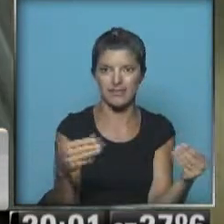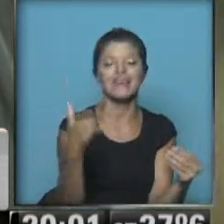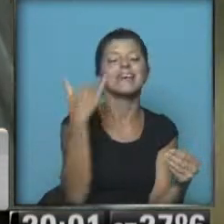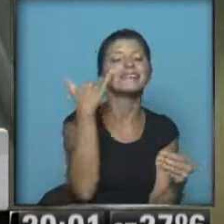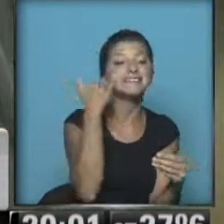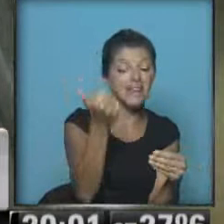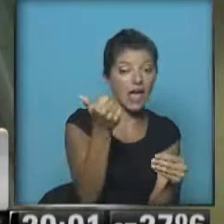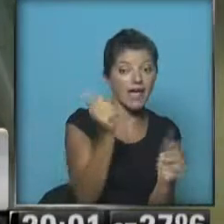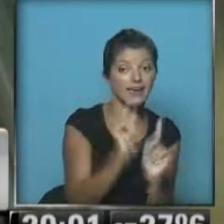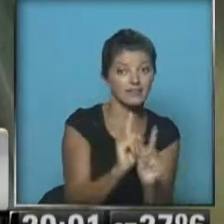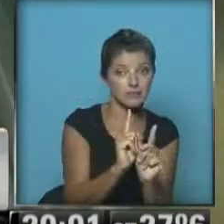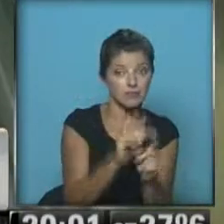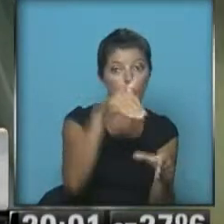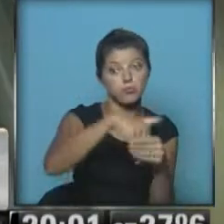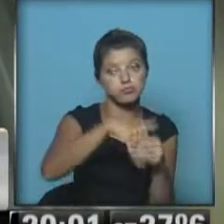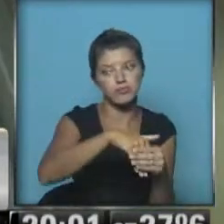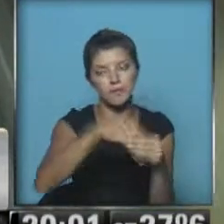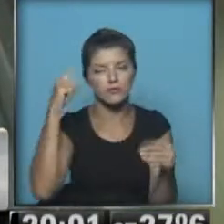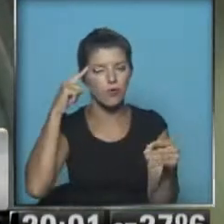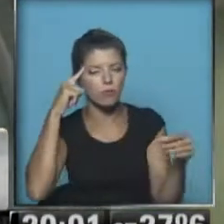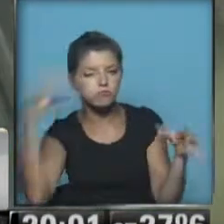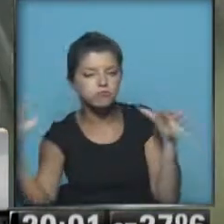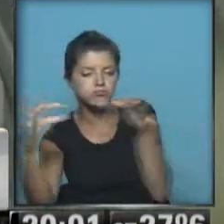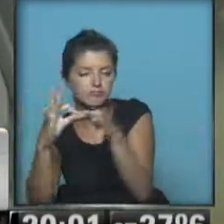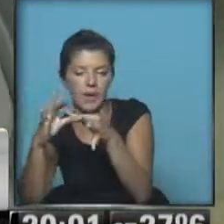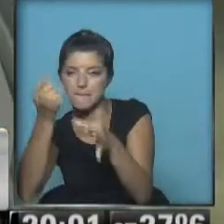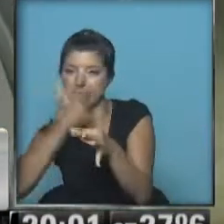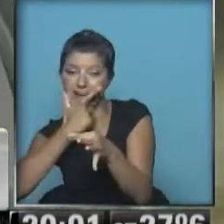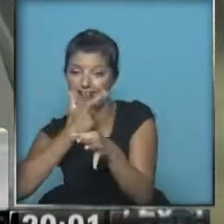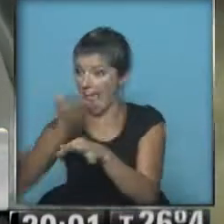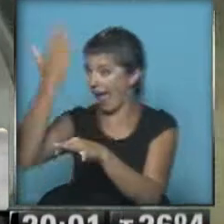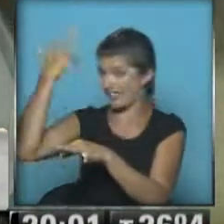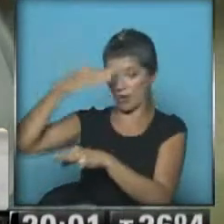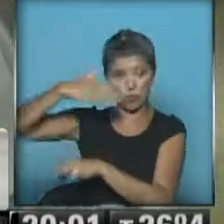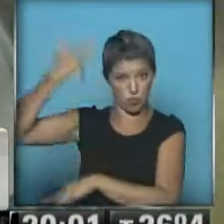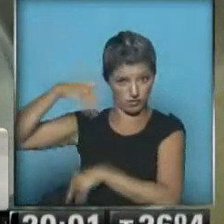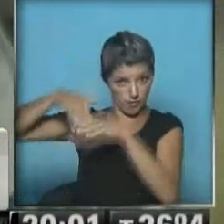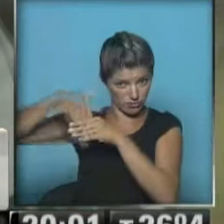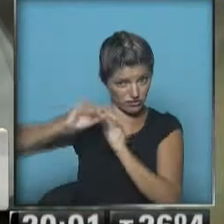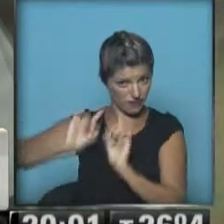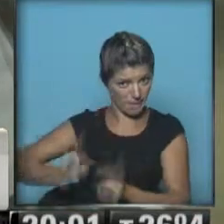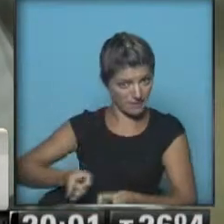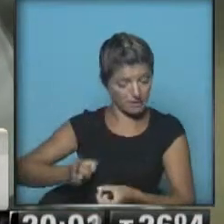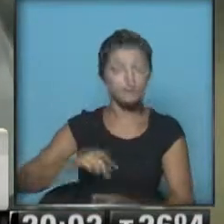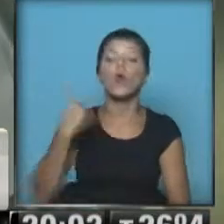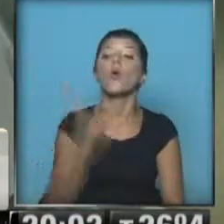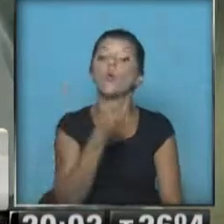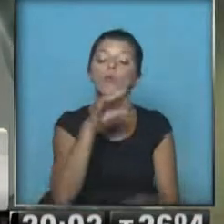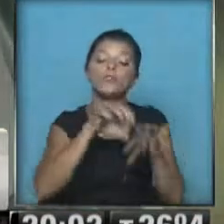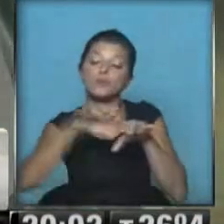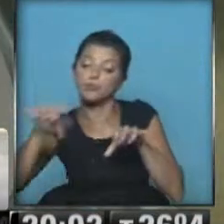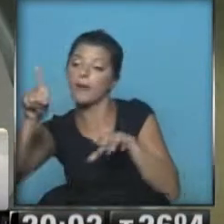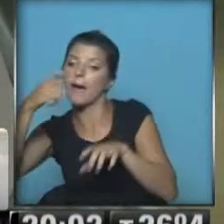fue hacia Macri en las elecciones anteriores. Una parte se fue a Massa, Sergio